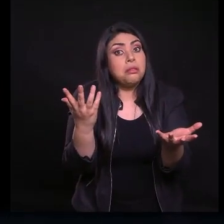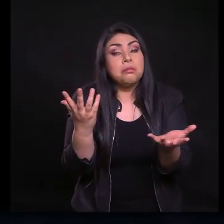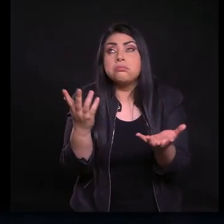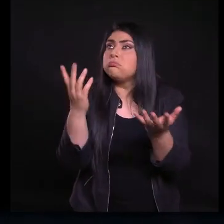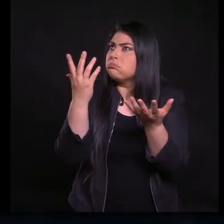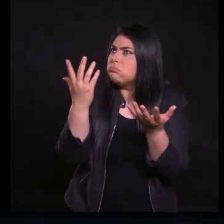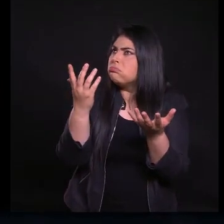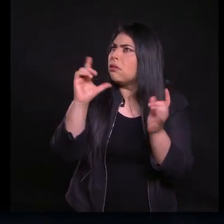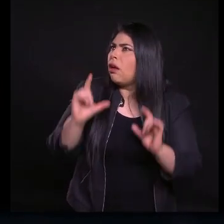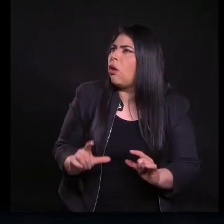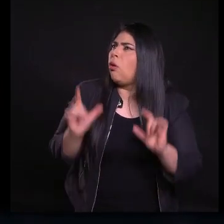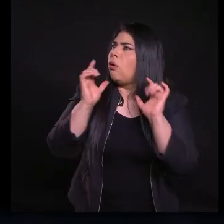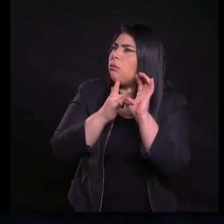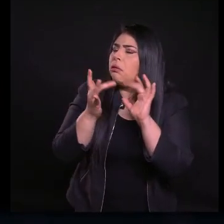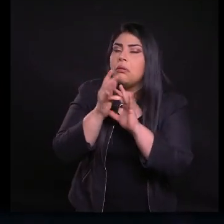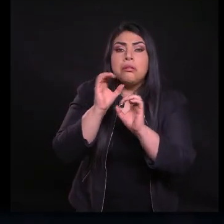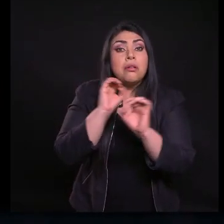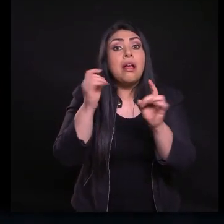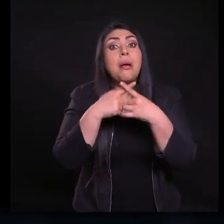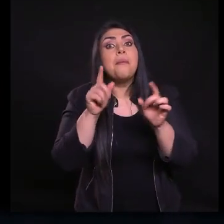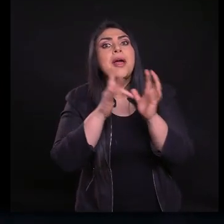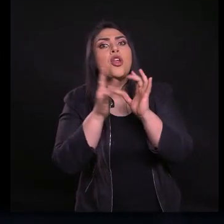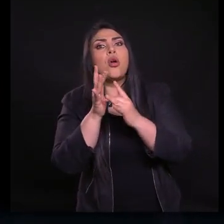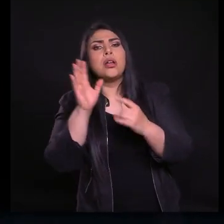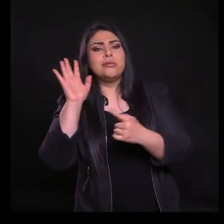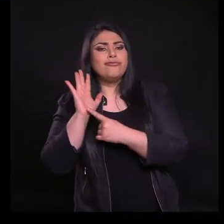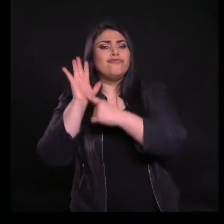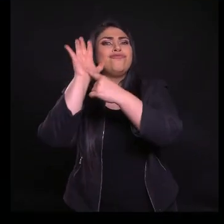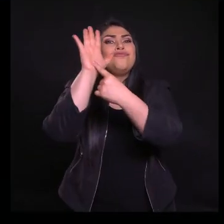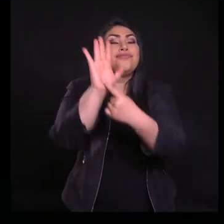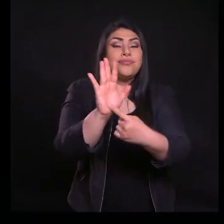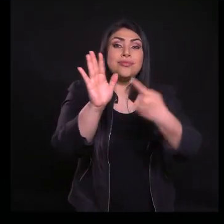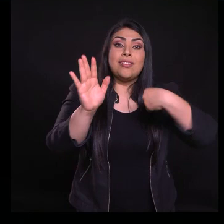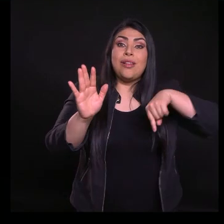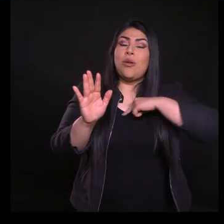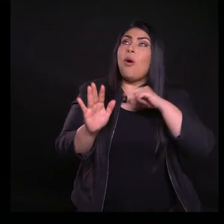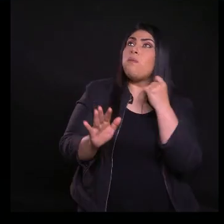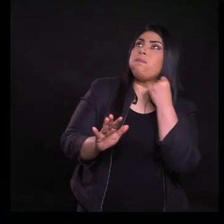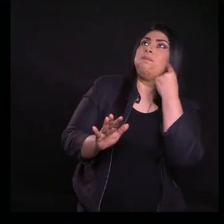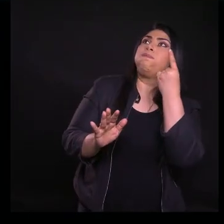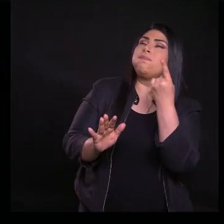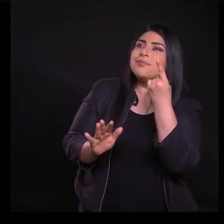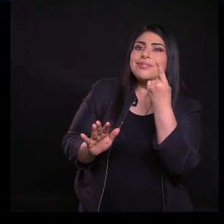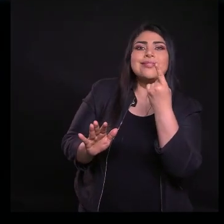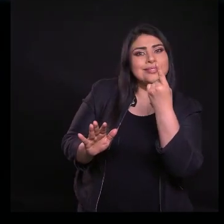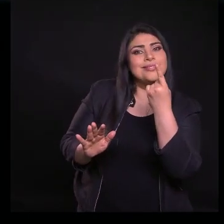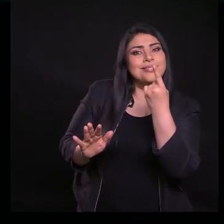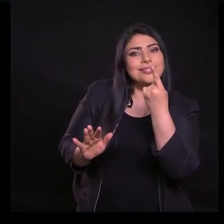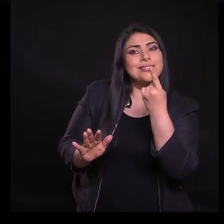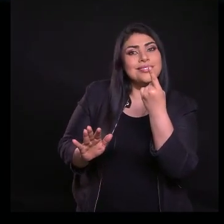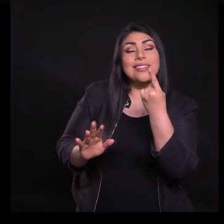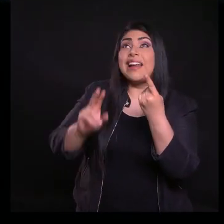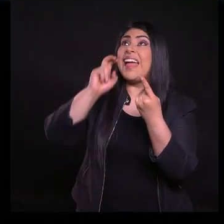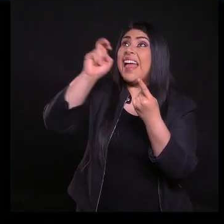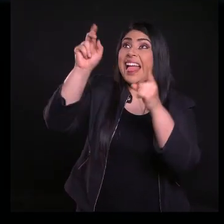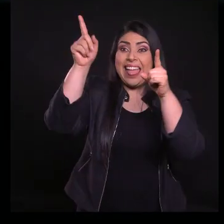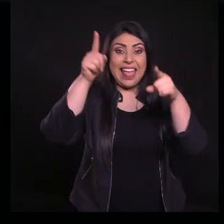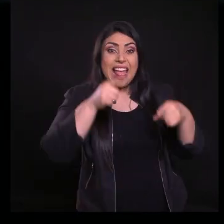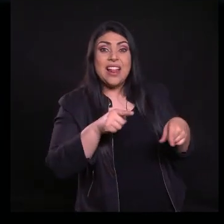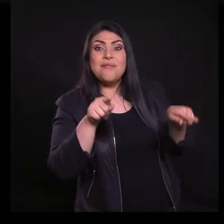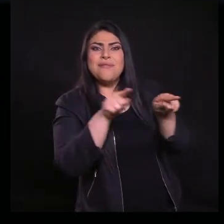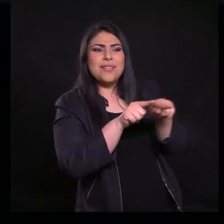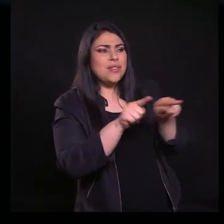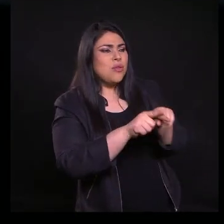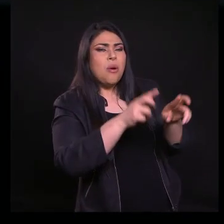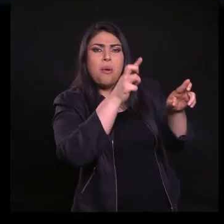pero jesús vino a hacer su imagen para que nosotros entendiéramos que al hacerse el hombre por amor a nosotros